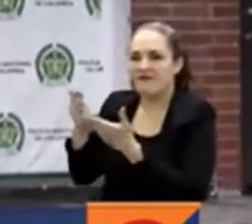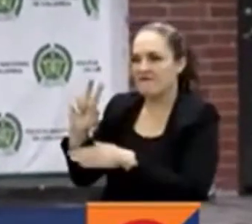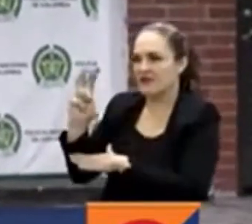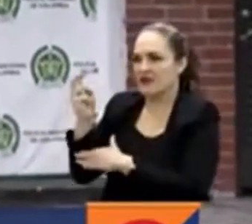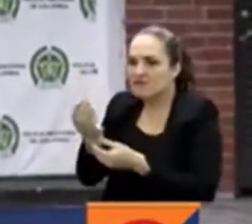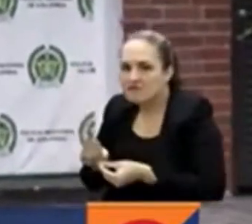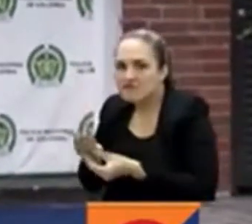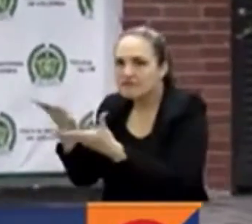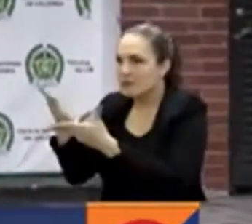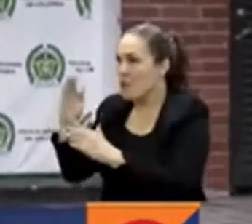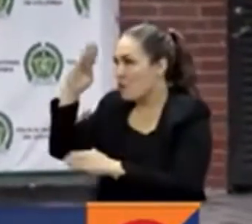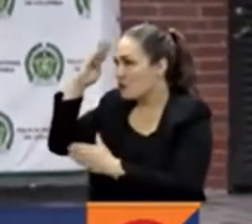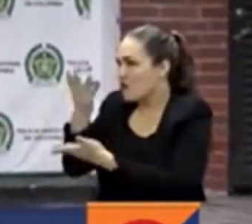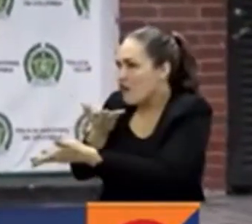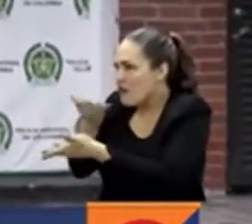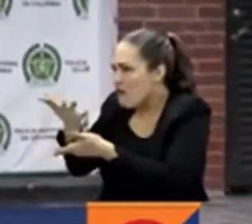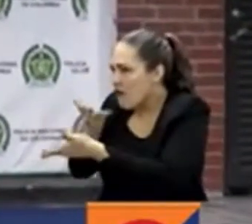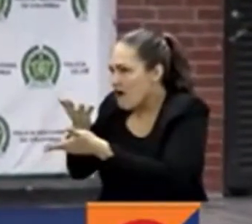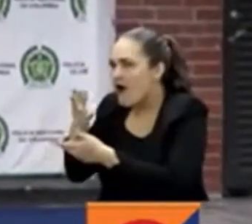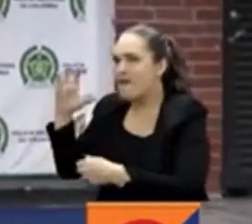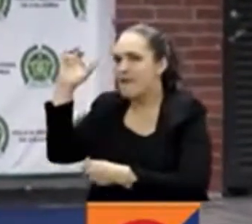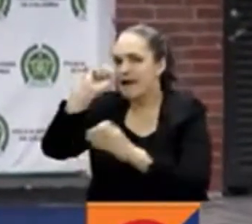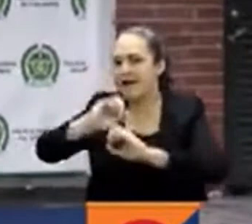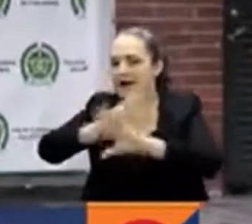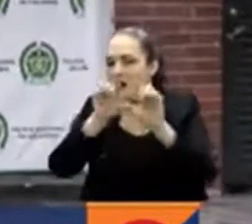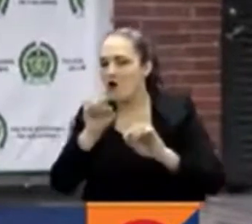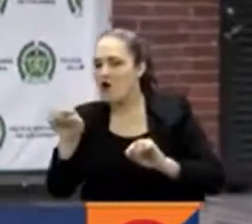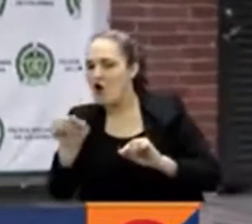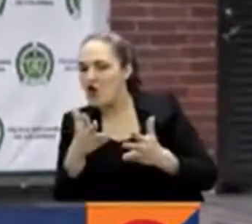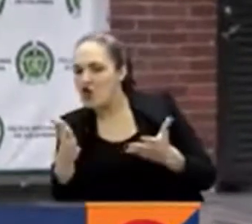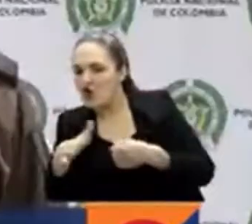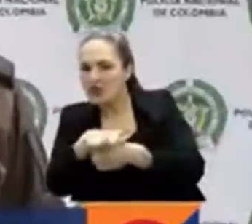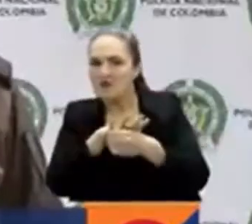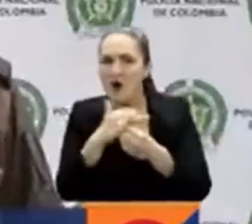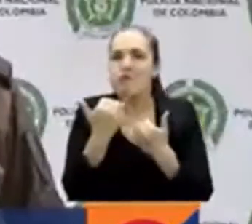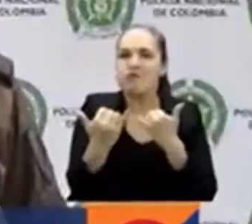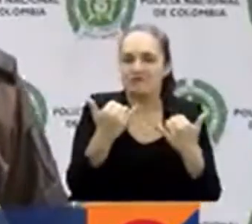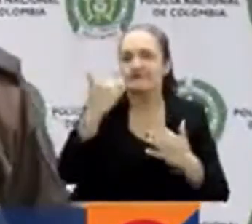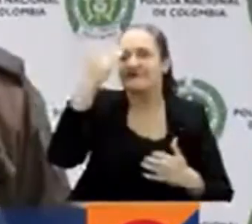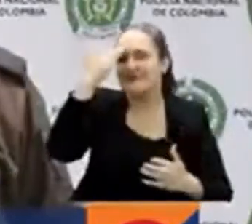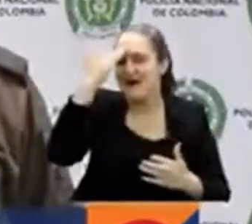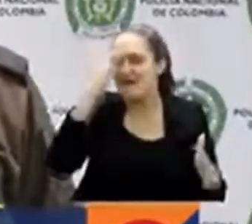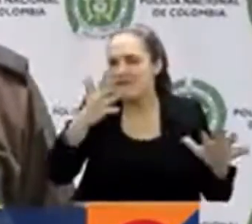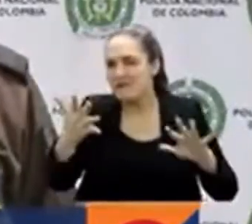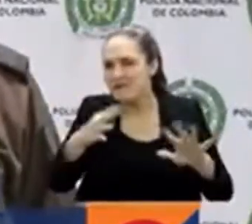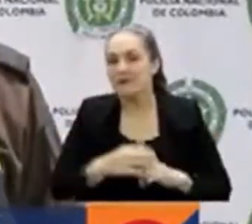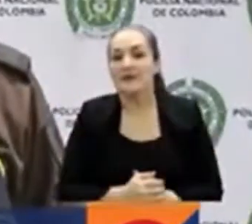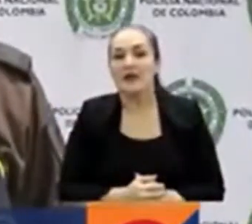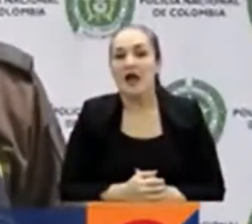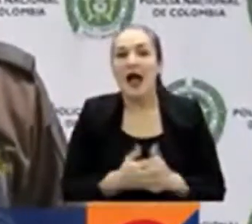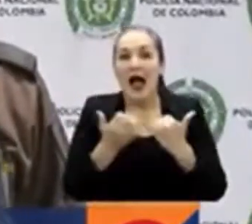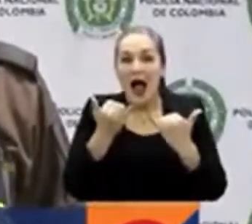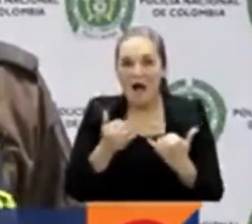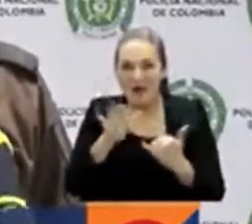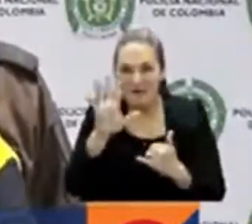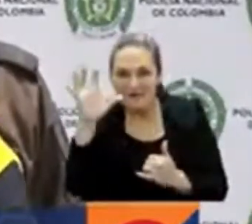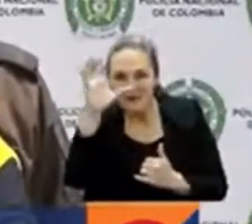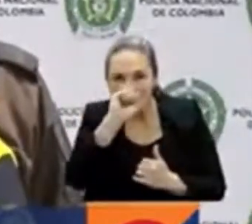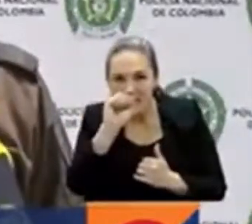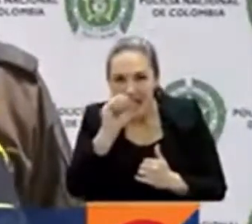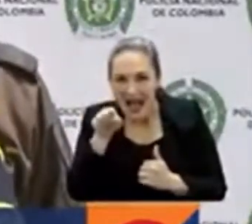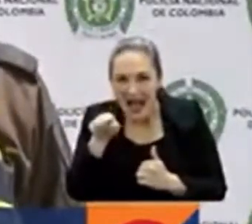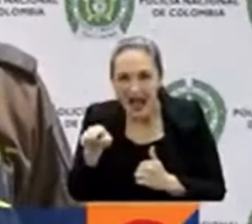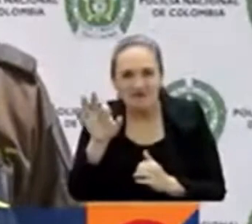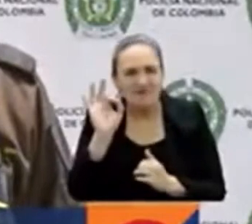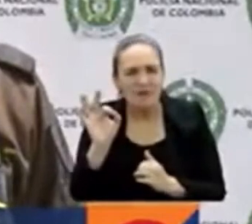para tener mayor claridad respecto de los lugares en donde puedan estar ocurriendo estos crímenes. La modalidad y ese estilo